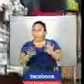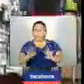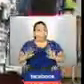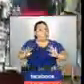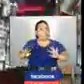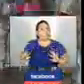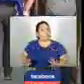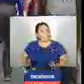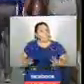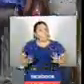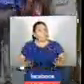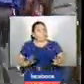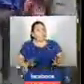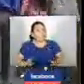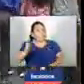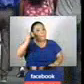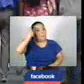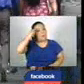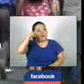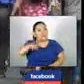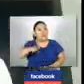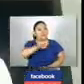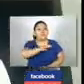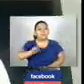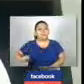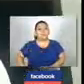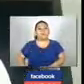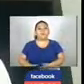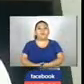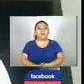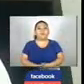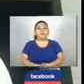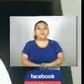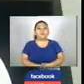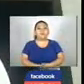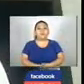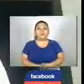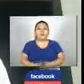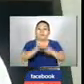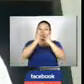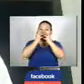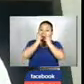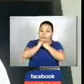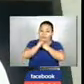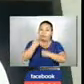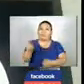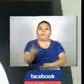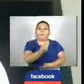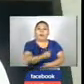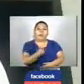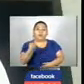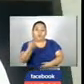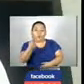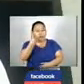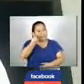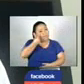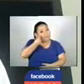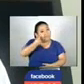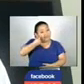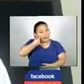relajan las medidas sanitarias en el país. Debemos de resguardarnos, debemos de tener mucho